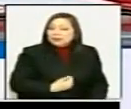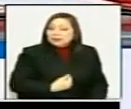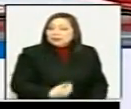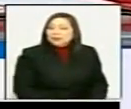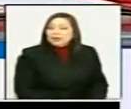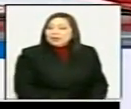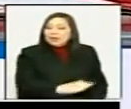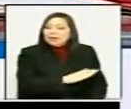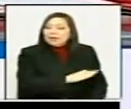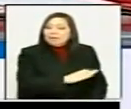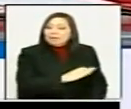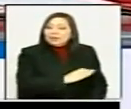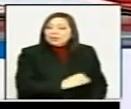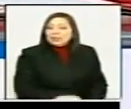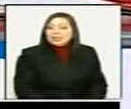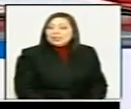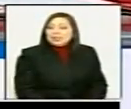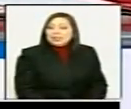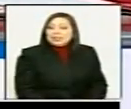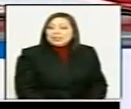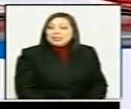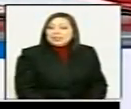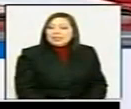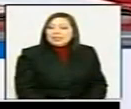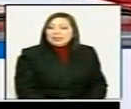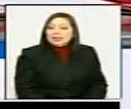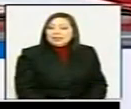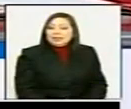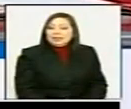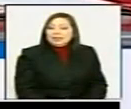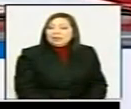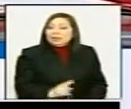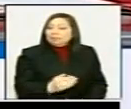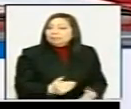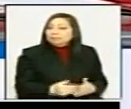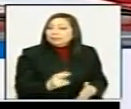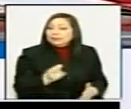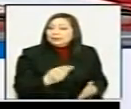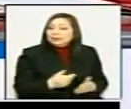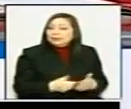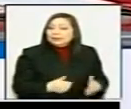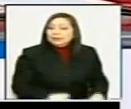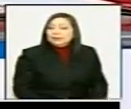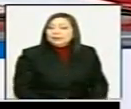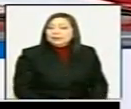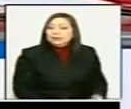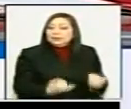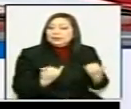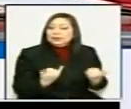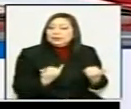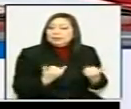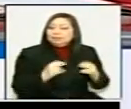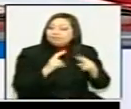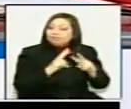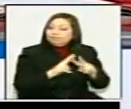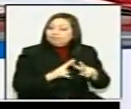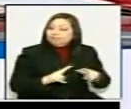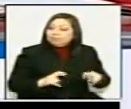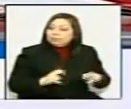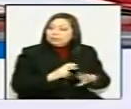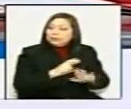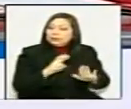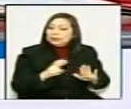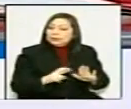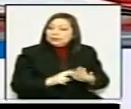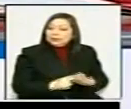la Fiscalía de Corrupción o Anticorrupción lleva esta investigación del